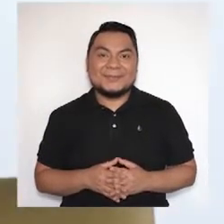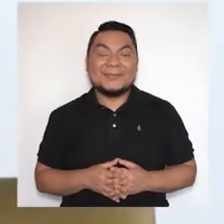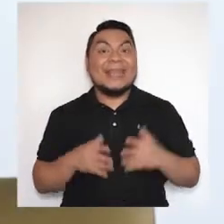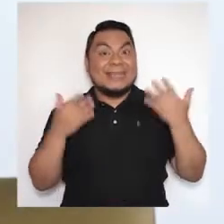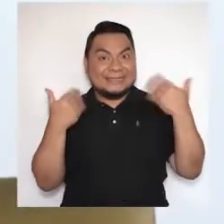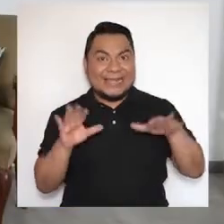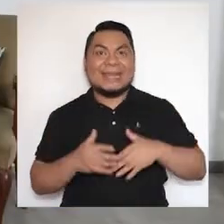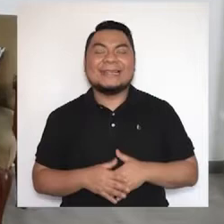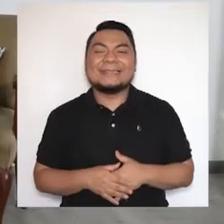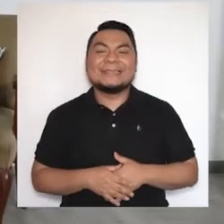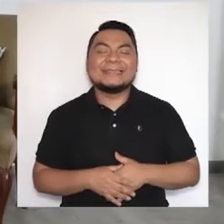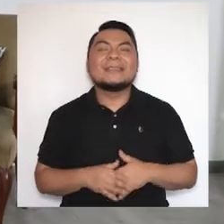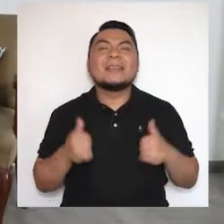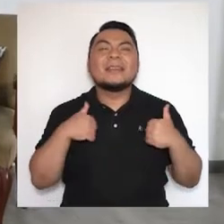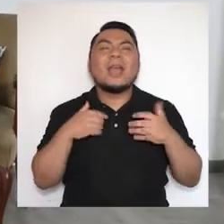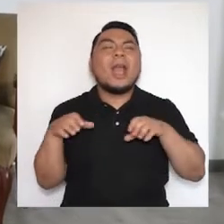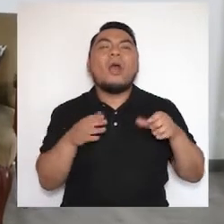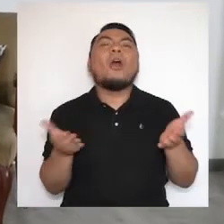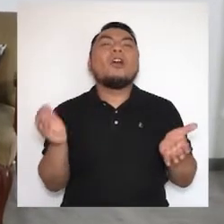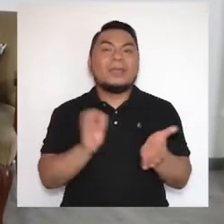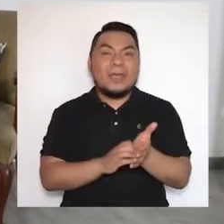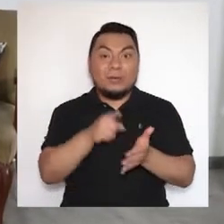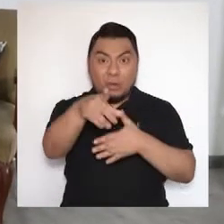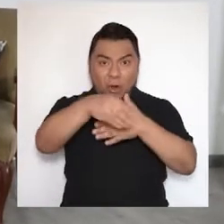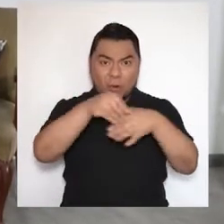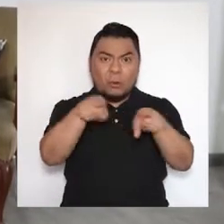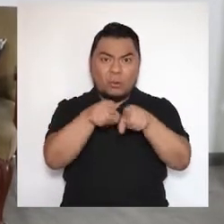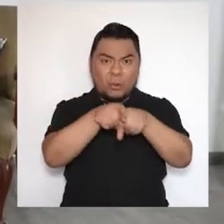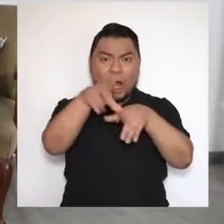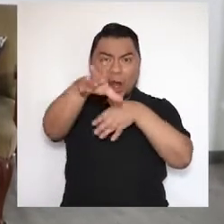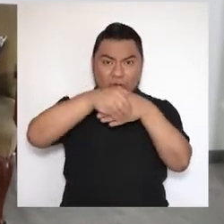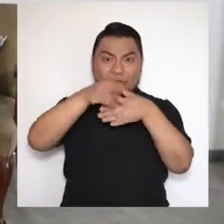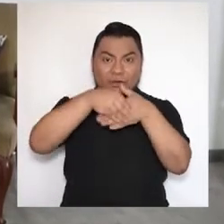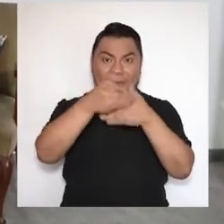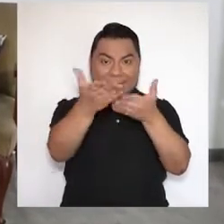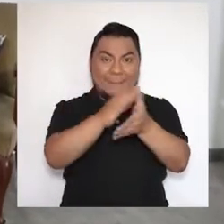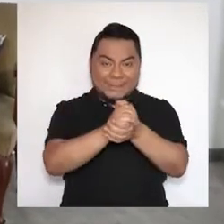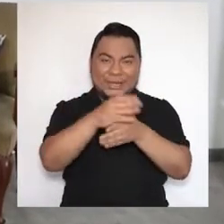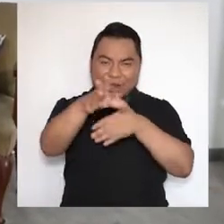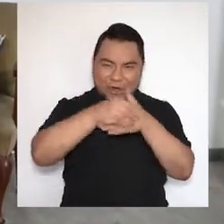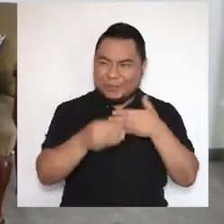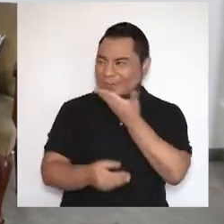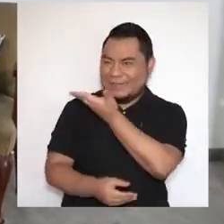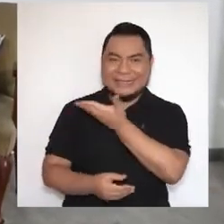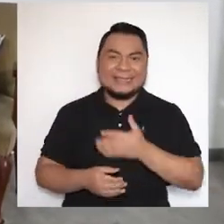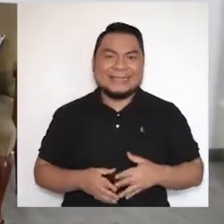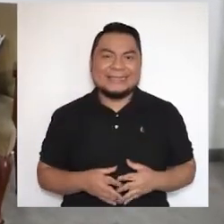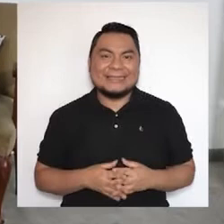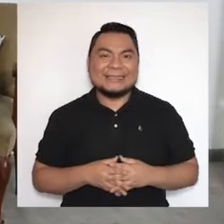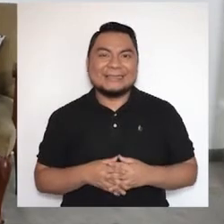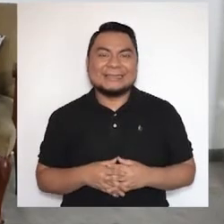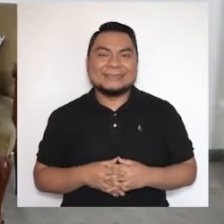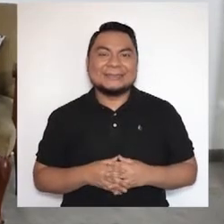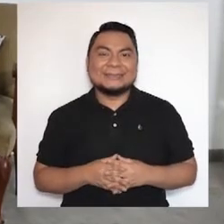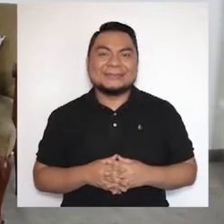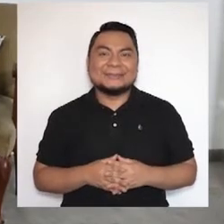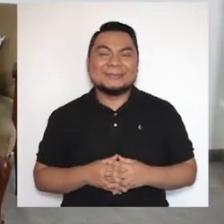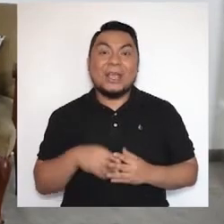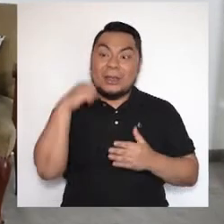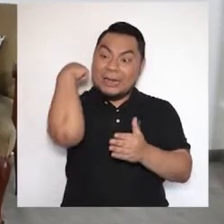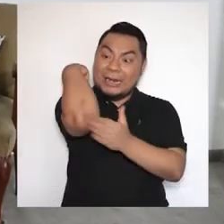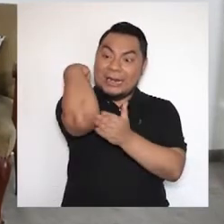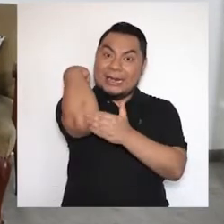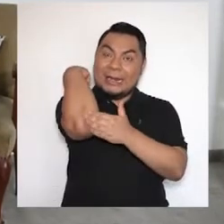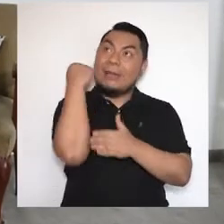Ya. Voy a hacerlo de nuevo. Ustedes también pueden hacerlo, amigos. A ver. Mi codo. De